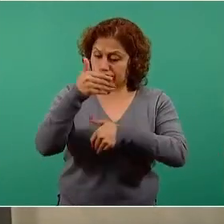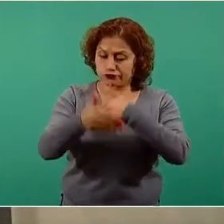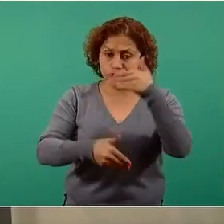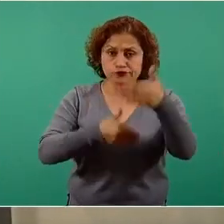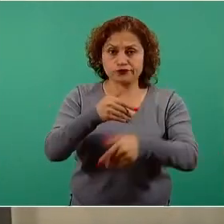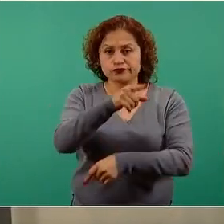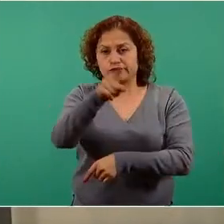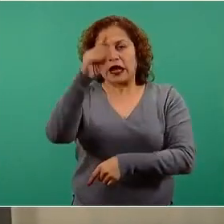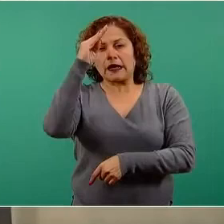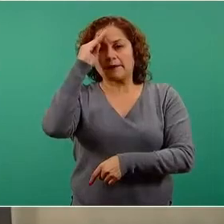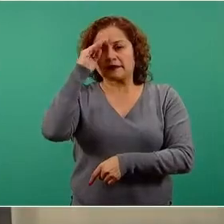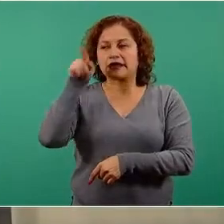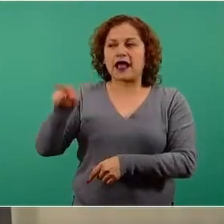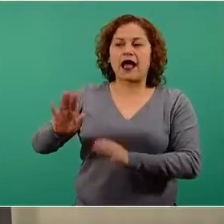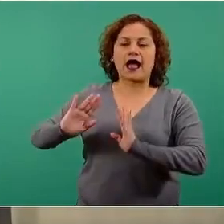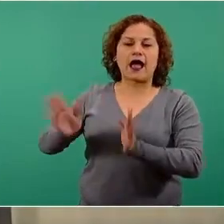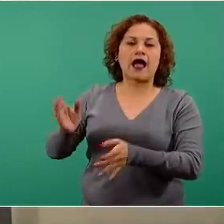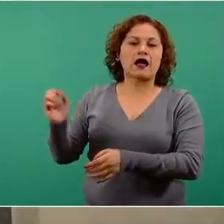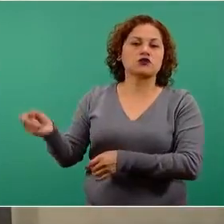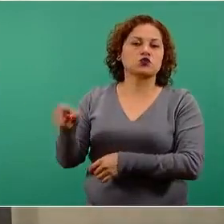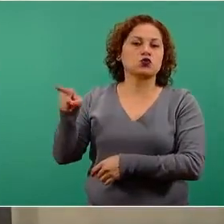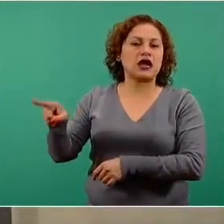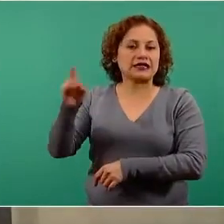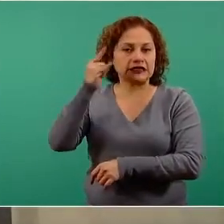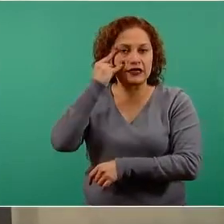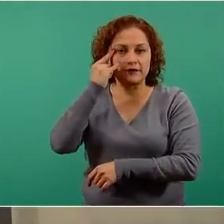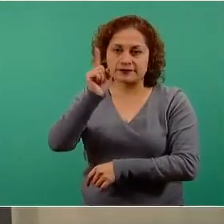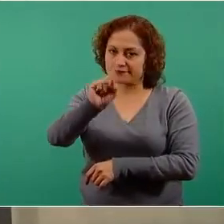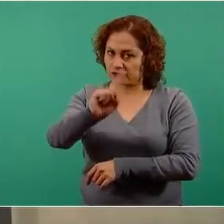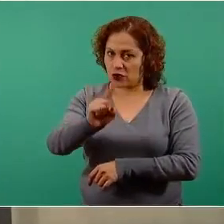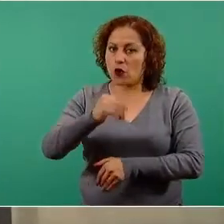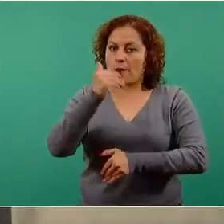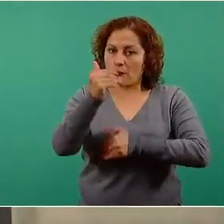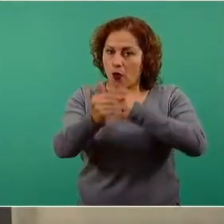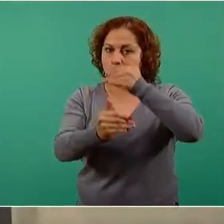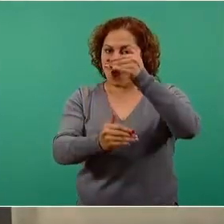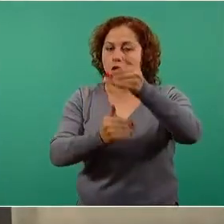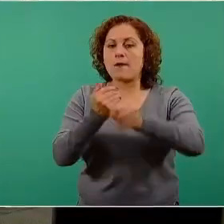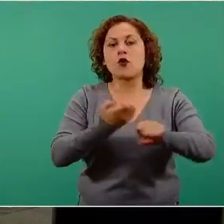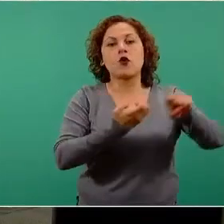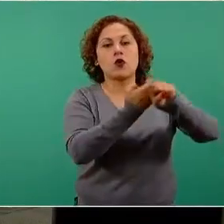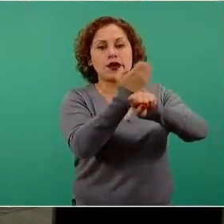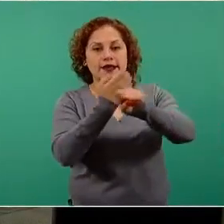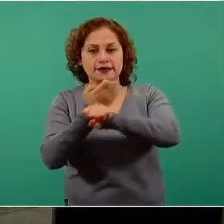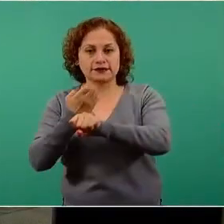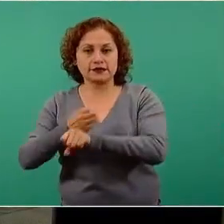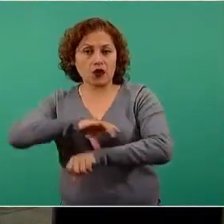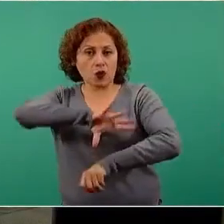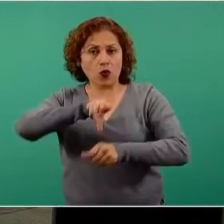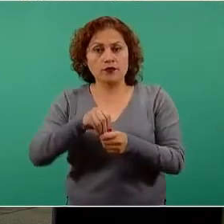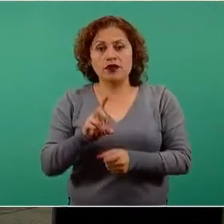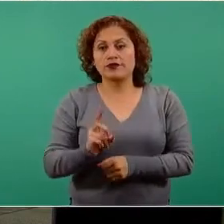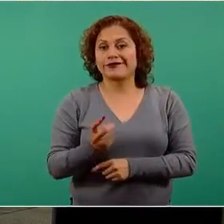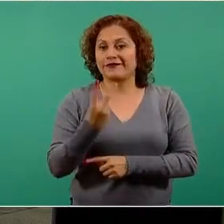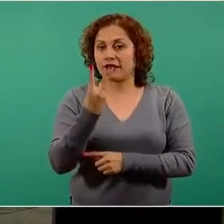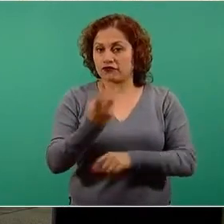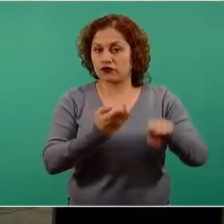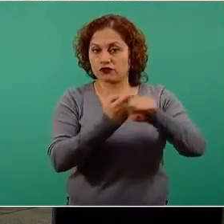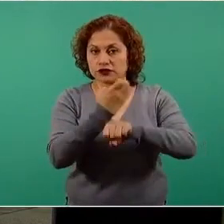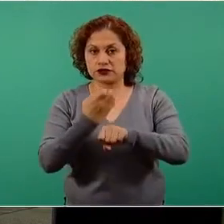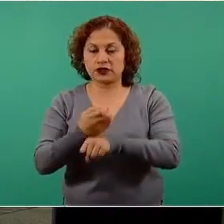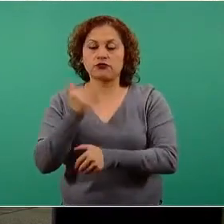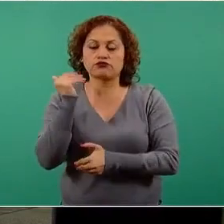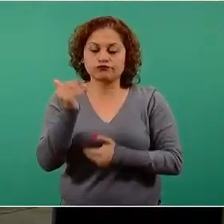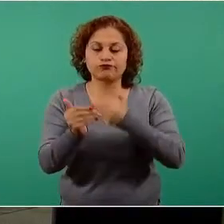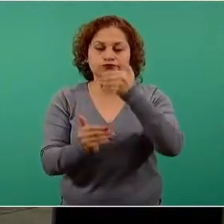solamente ocurrirá en el estado de Campeche. Ocurrirá en las 32 entidades federativas en el momento propicio. Y el momento propicio es cuando